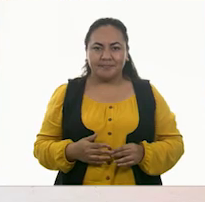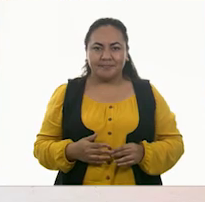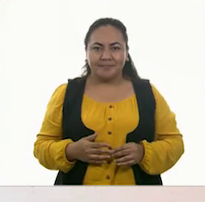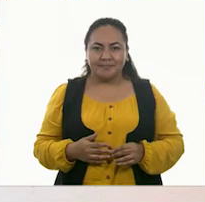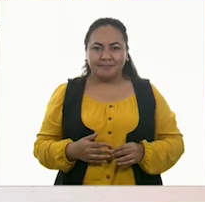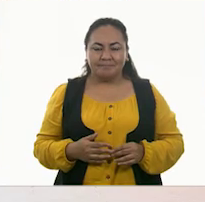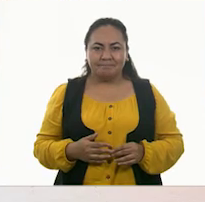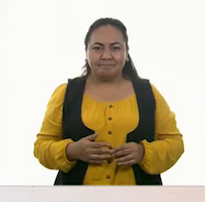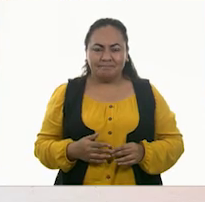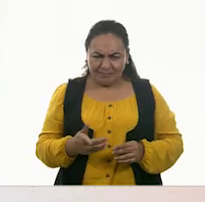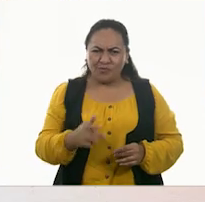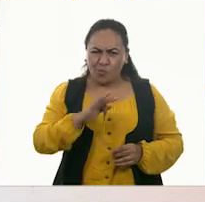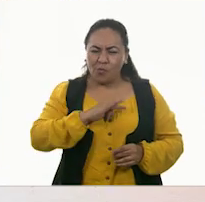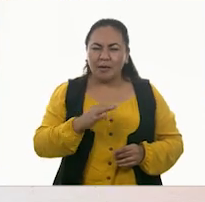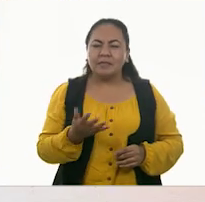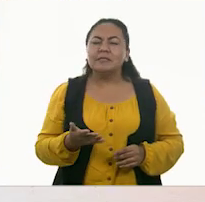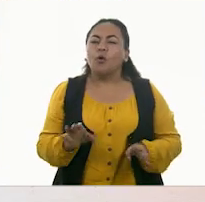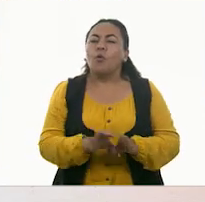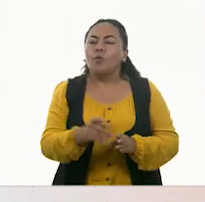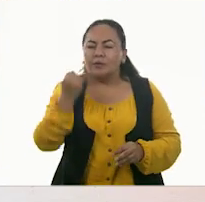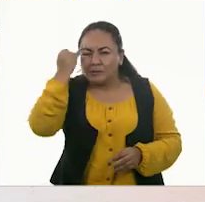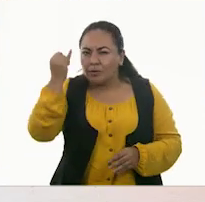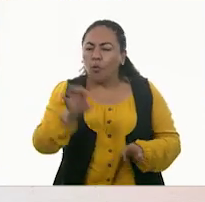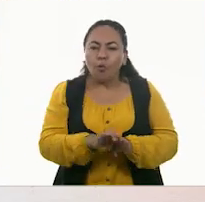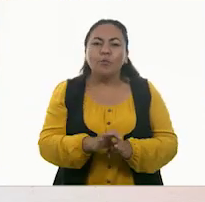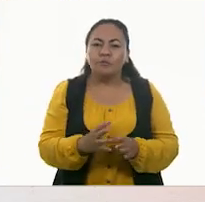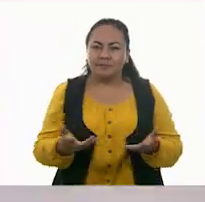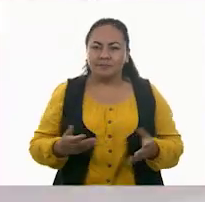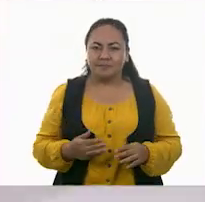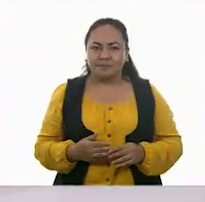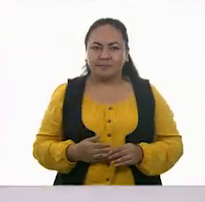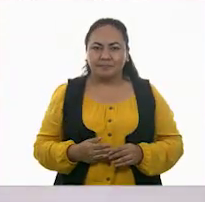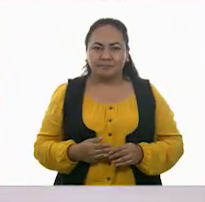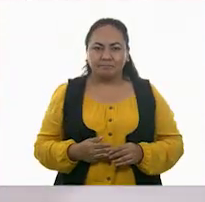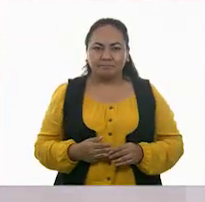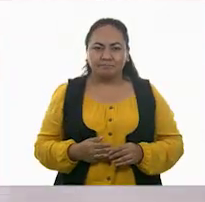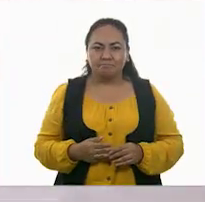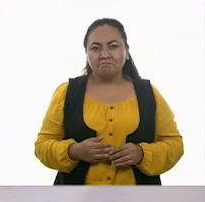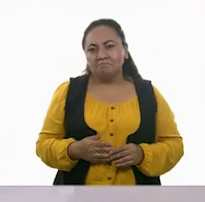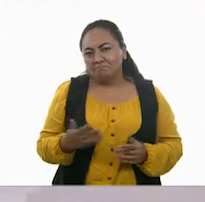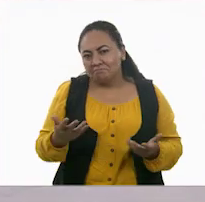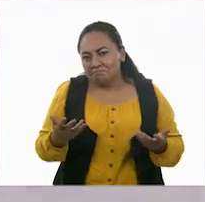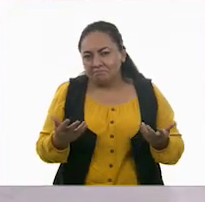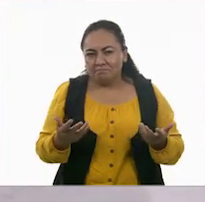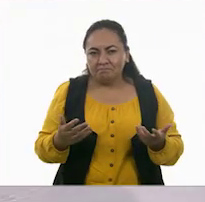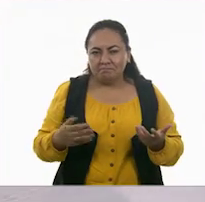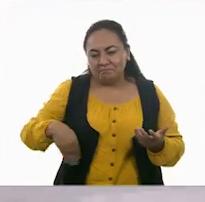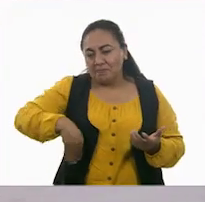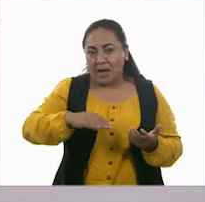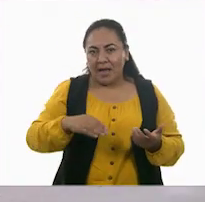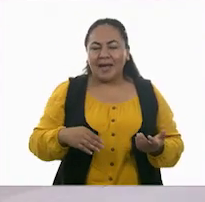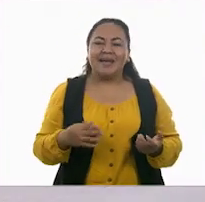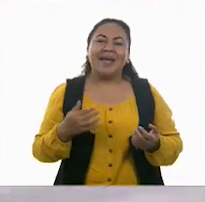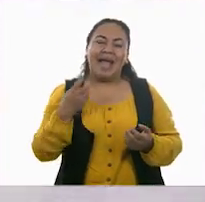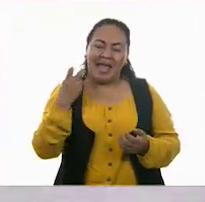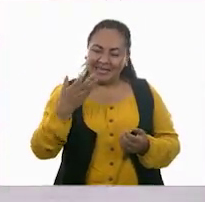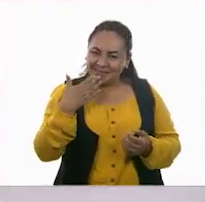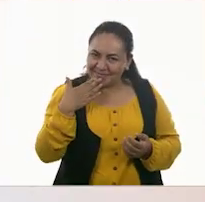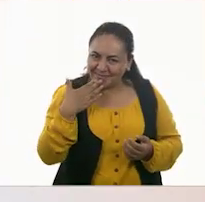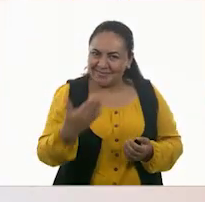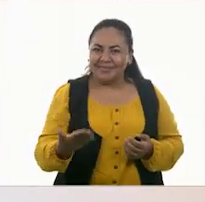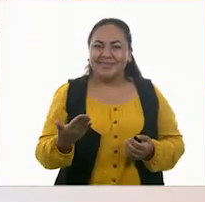Como si fuera béisbol. Tú puedes, a ver, ¿cómo sería? Ok, vamos a acomodarlo ahí. Ok, muy bien. ¡Ah!